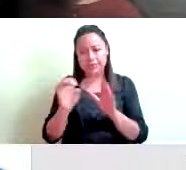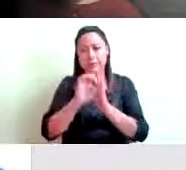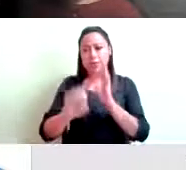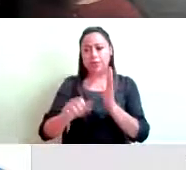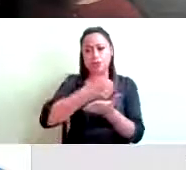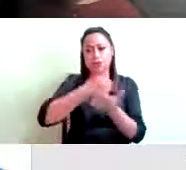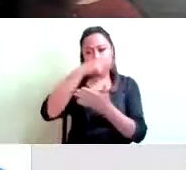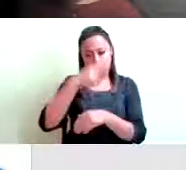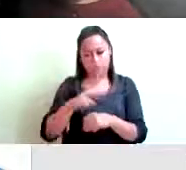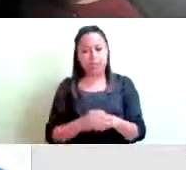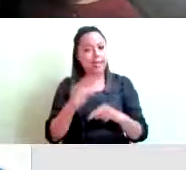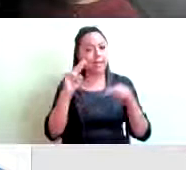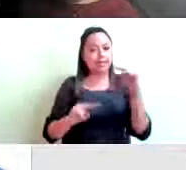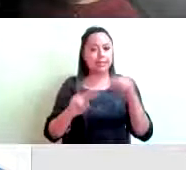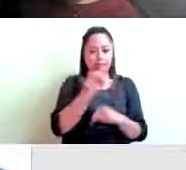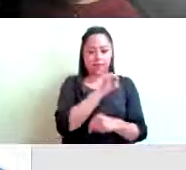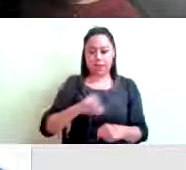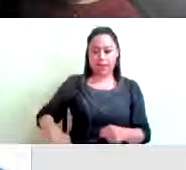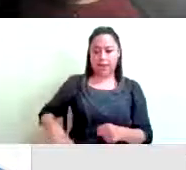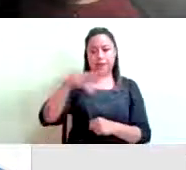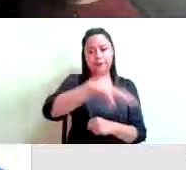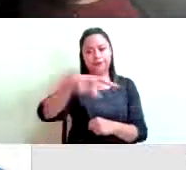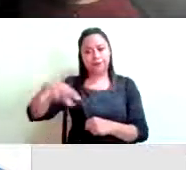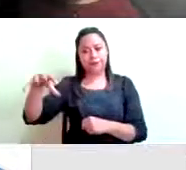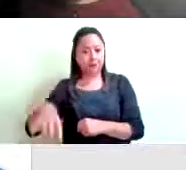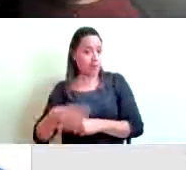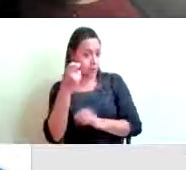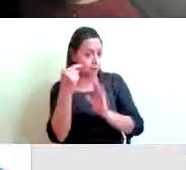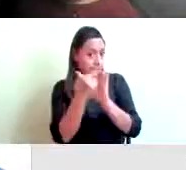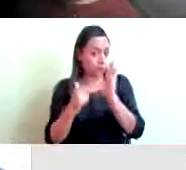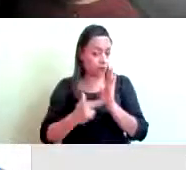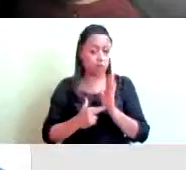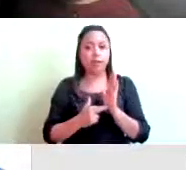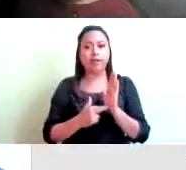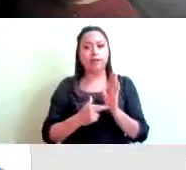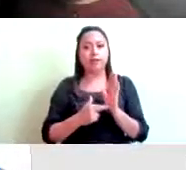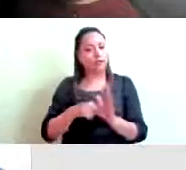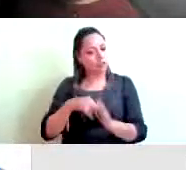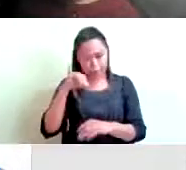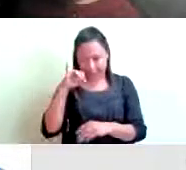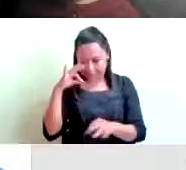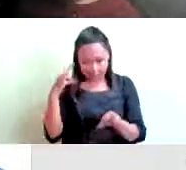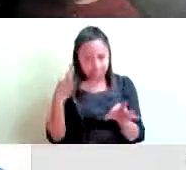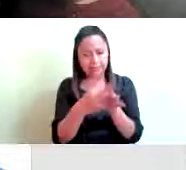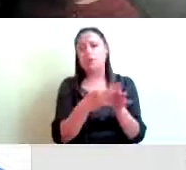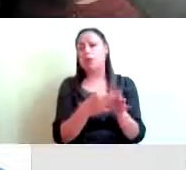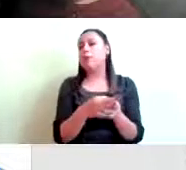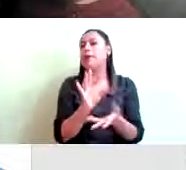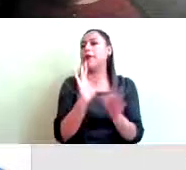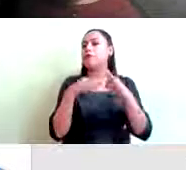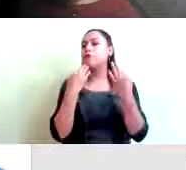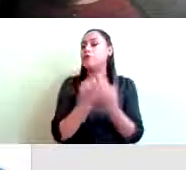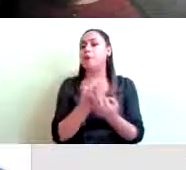sería desde el nivel de las alcaldías, pues es un requisito sí o sí que se tiene que dar de la mejor